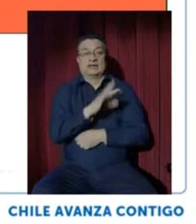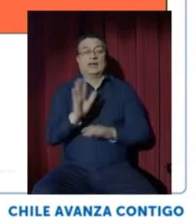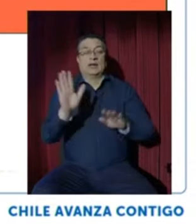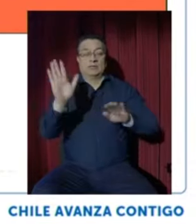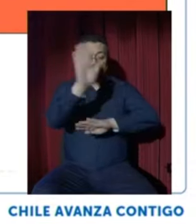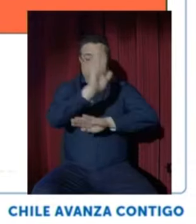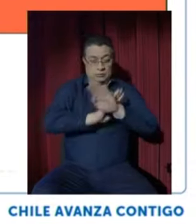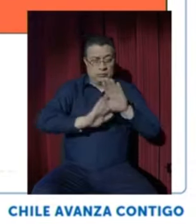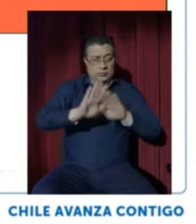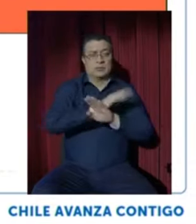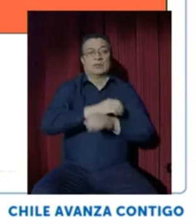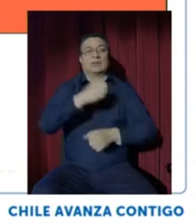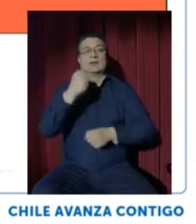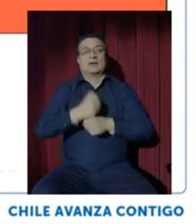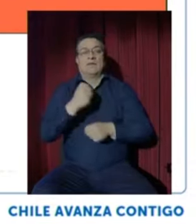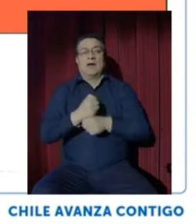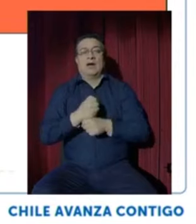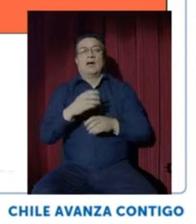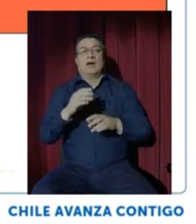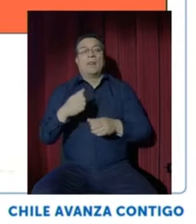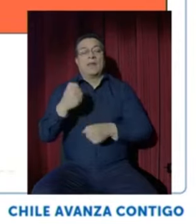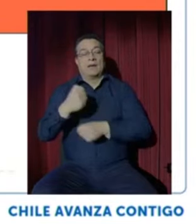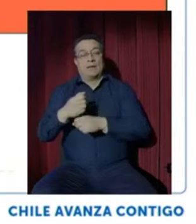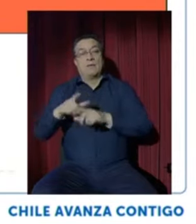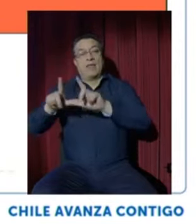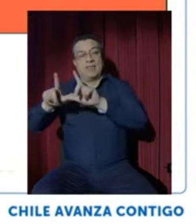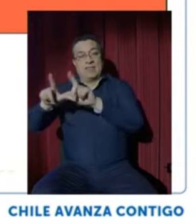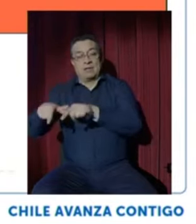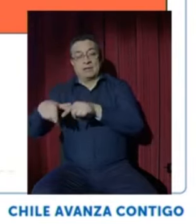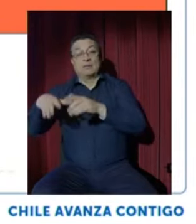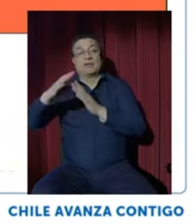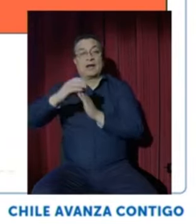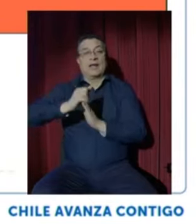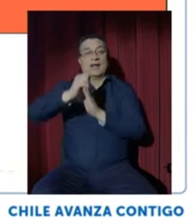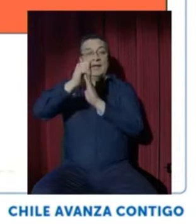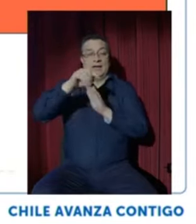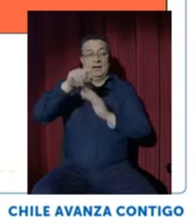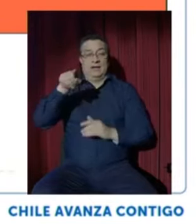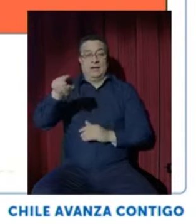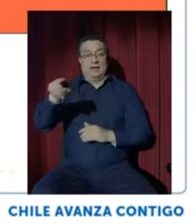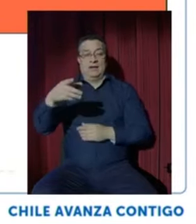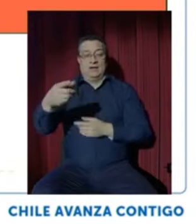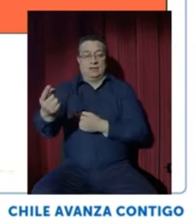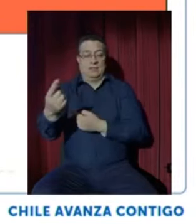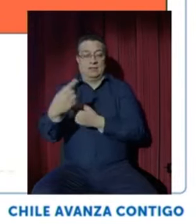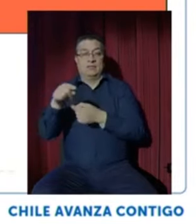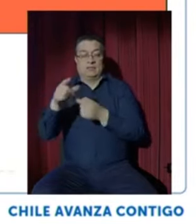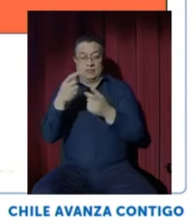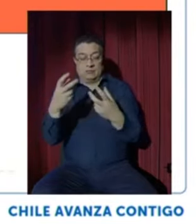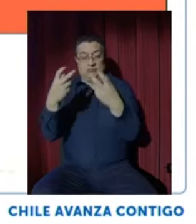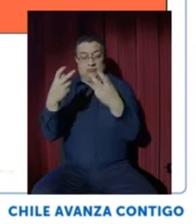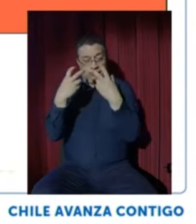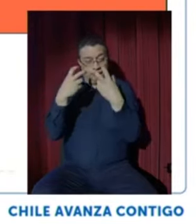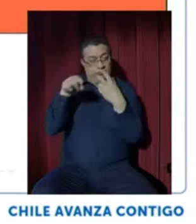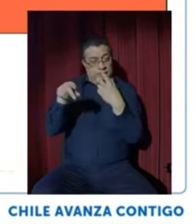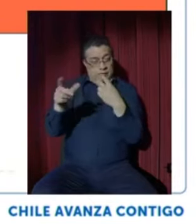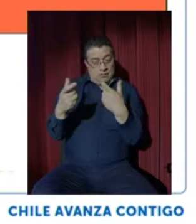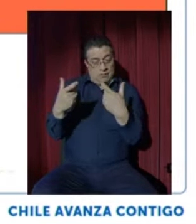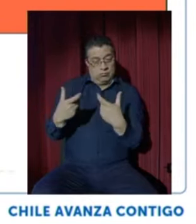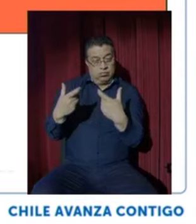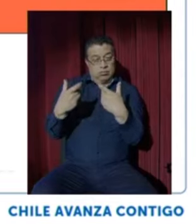en labores de del departamento que lidera el que juz respecto a la fiscalización de la